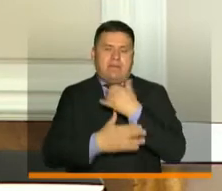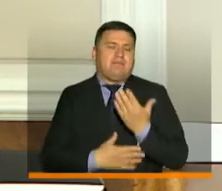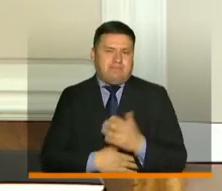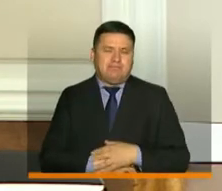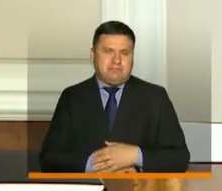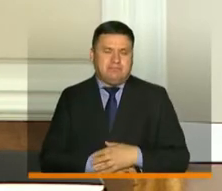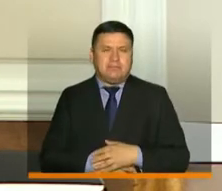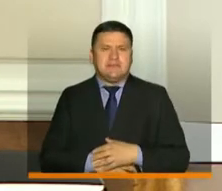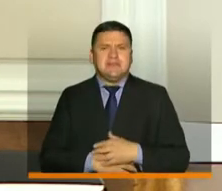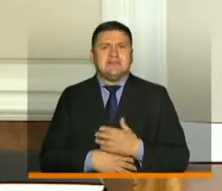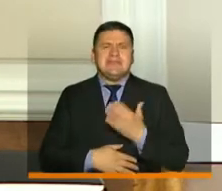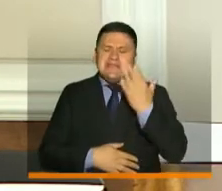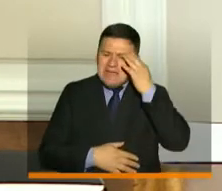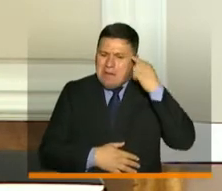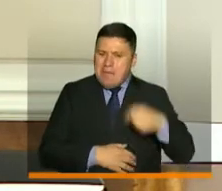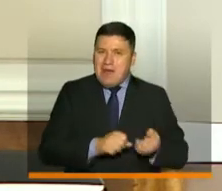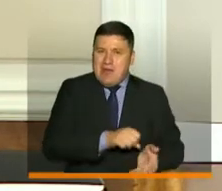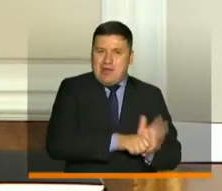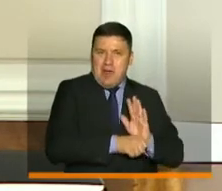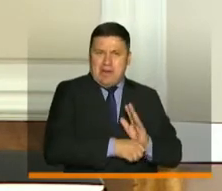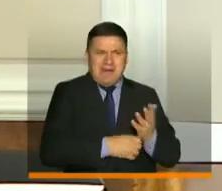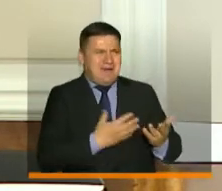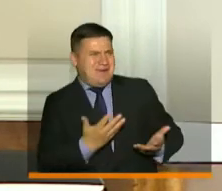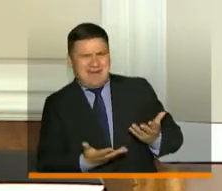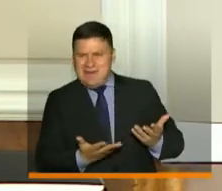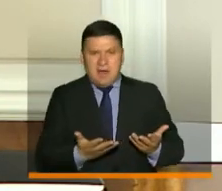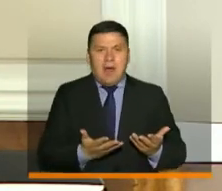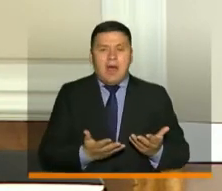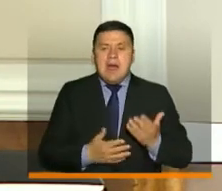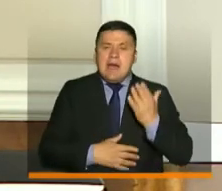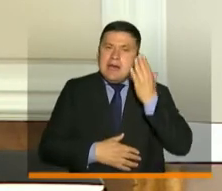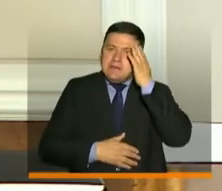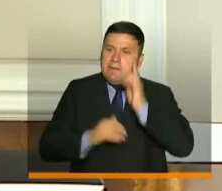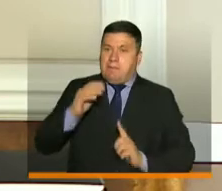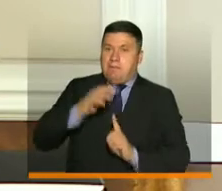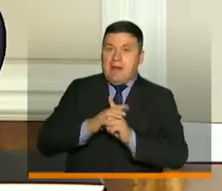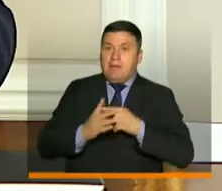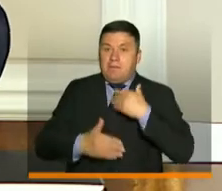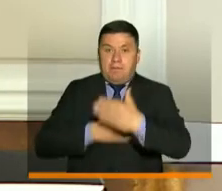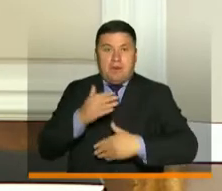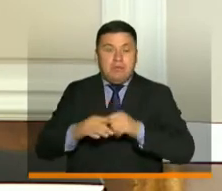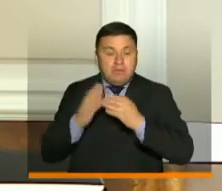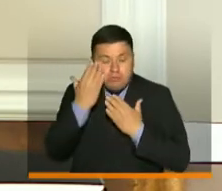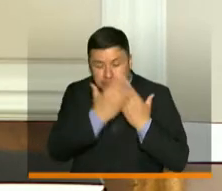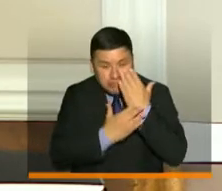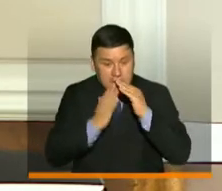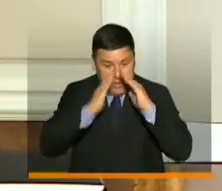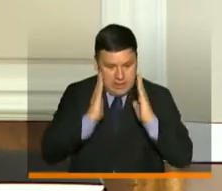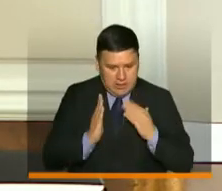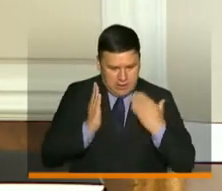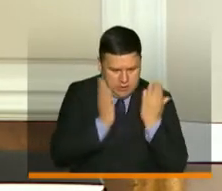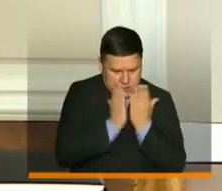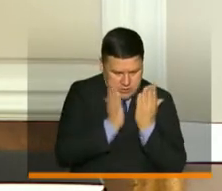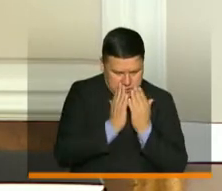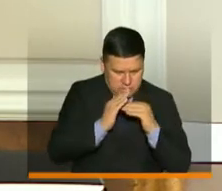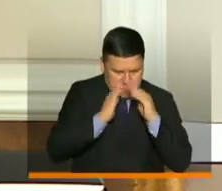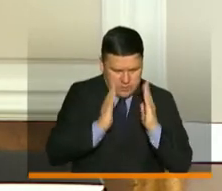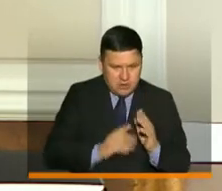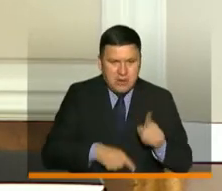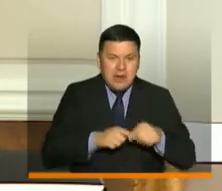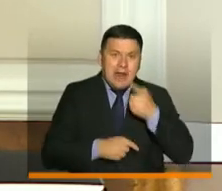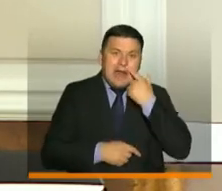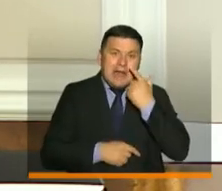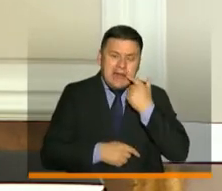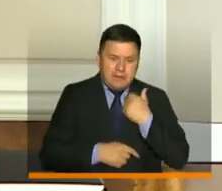en el marco del COVID también ha sido muy importante, porque sabemos que mientras se está haciendo el estudio en casa, muchos niños